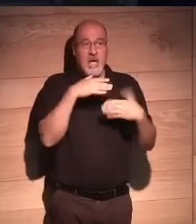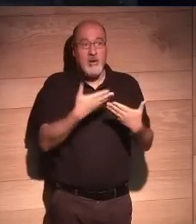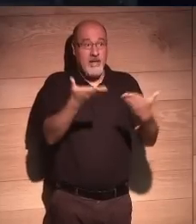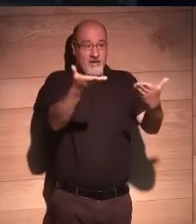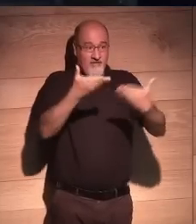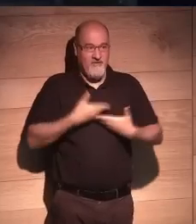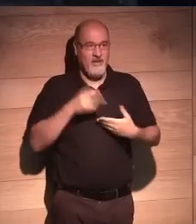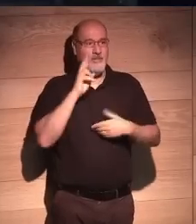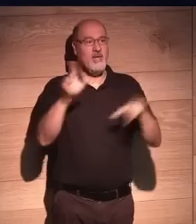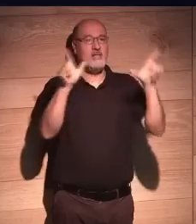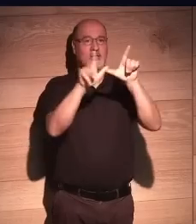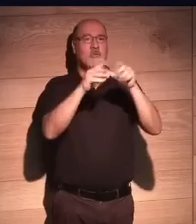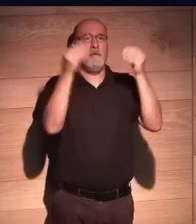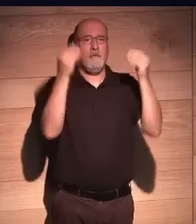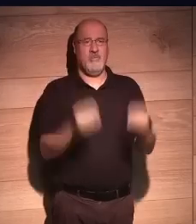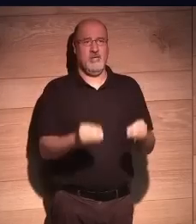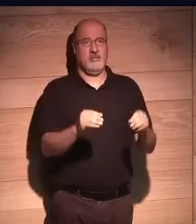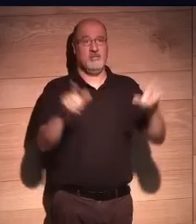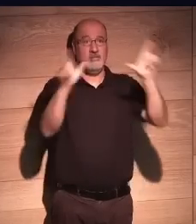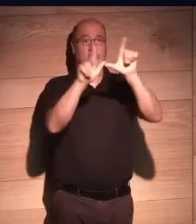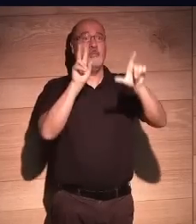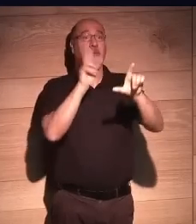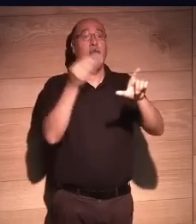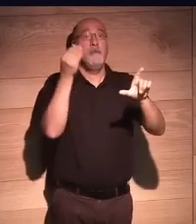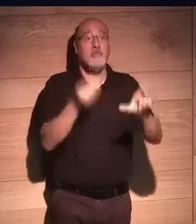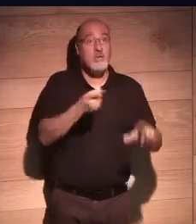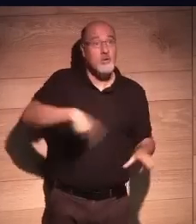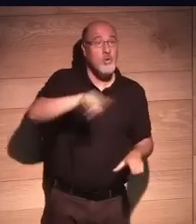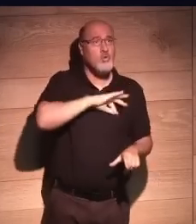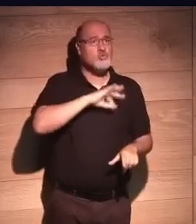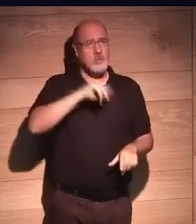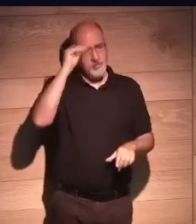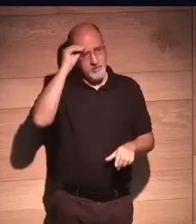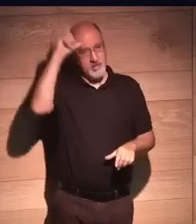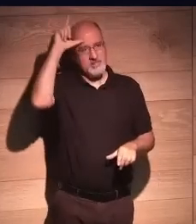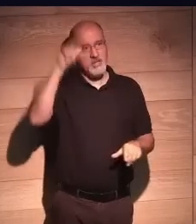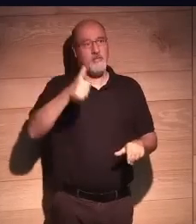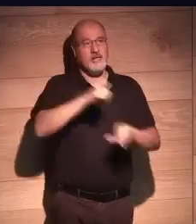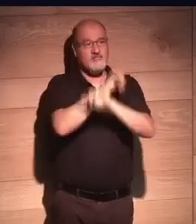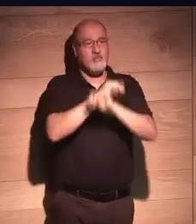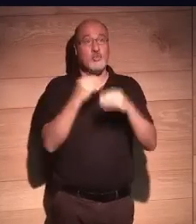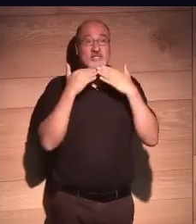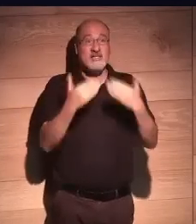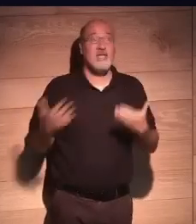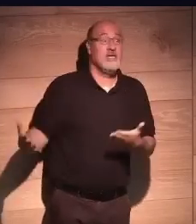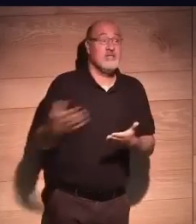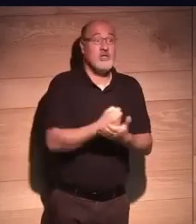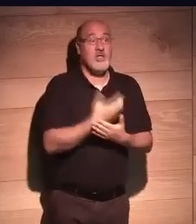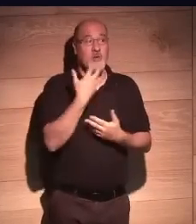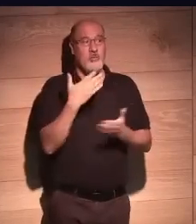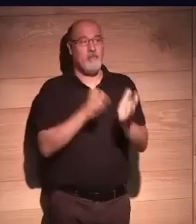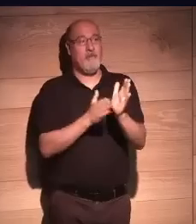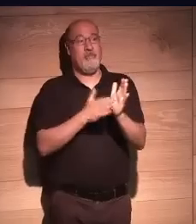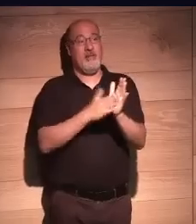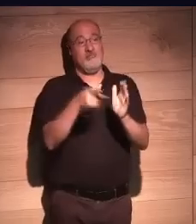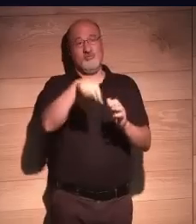ver bien la televisión, porque si ven bien la televisión serán ustedes más sabios y más felices. Muchas gracias a todos por venir. Un